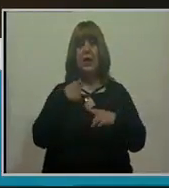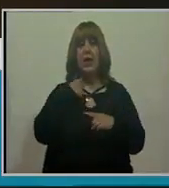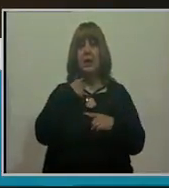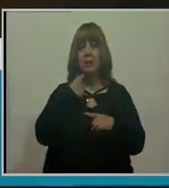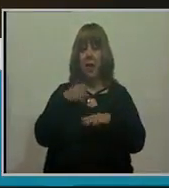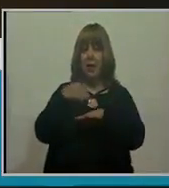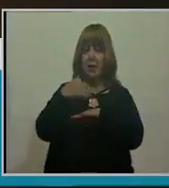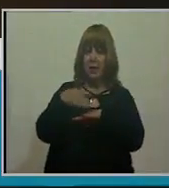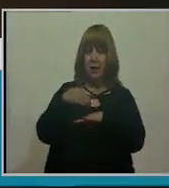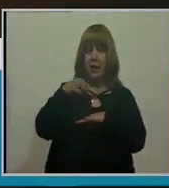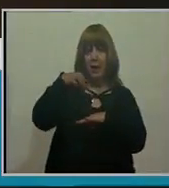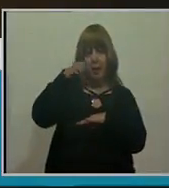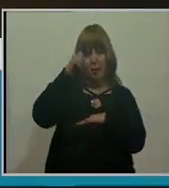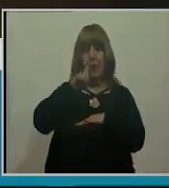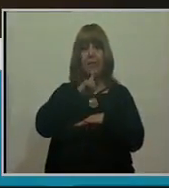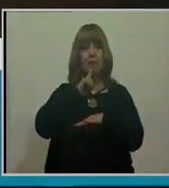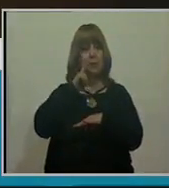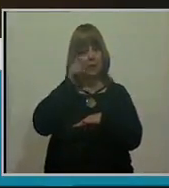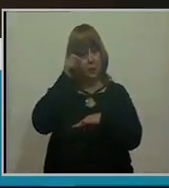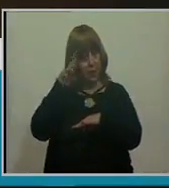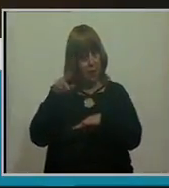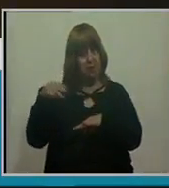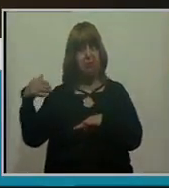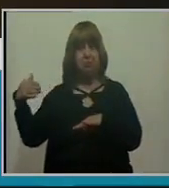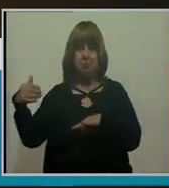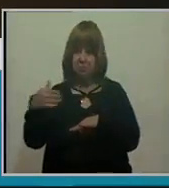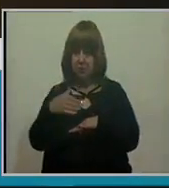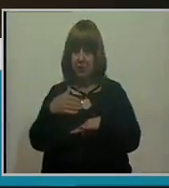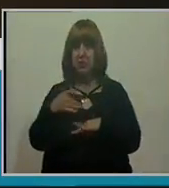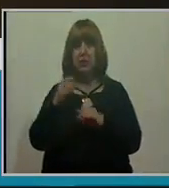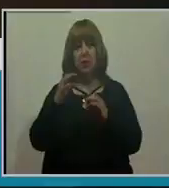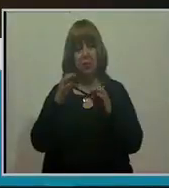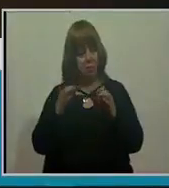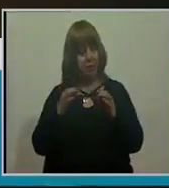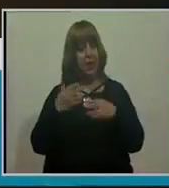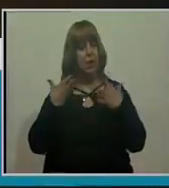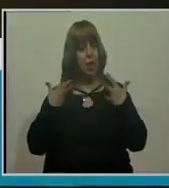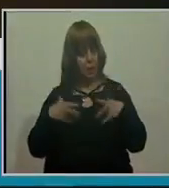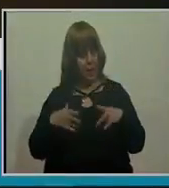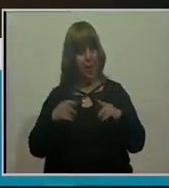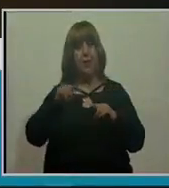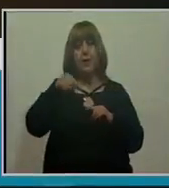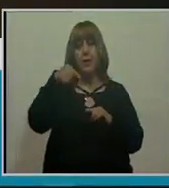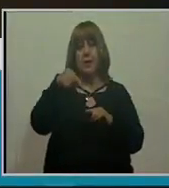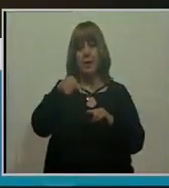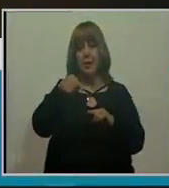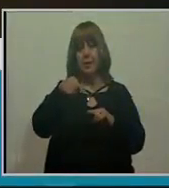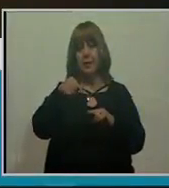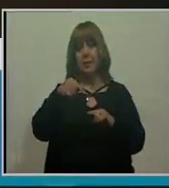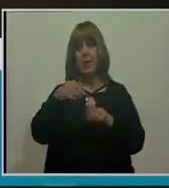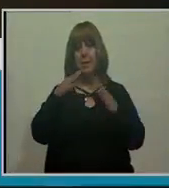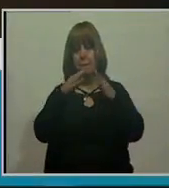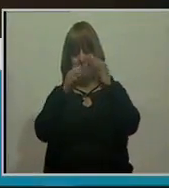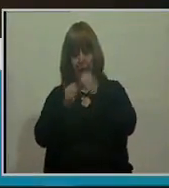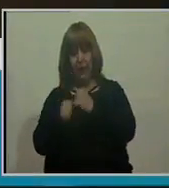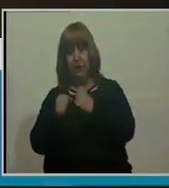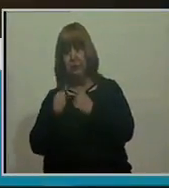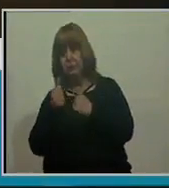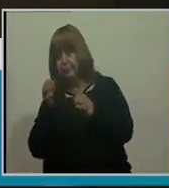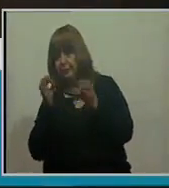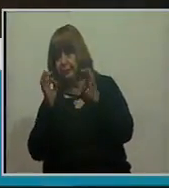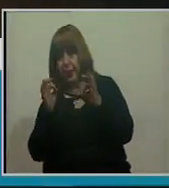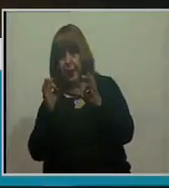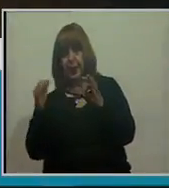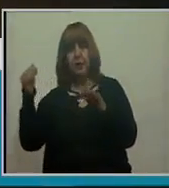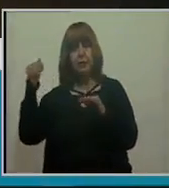encontrar marcha fluida justamente por España, la zona bancaria, y también panorama tranquilo mantiene a esta hora el Parque San Martín para quienes hacen su